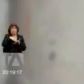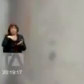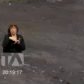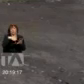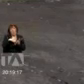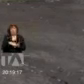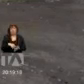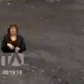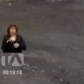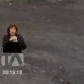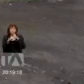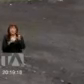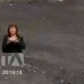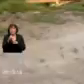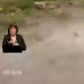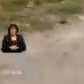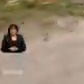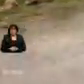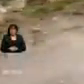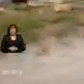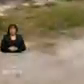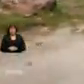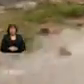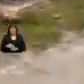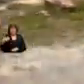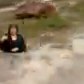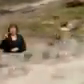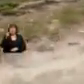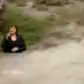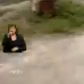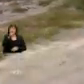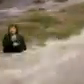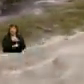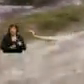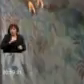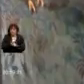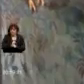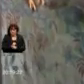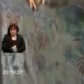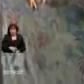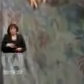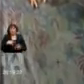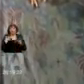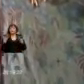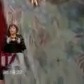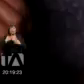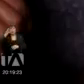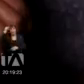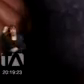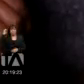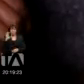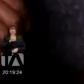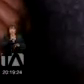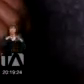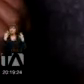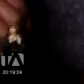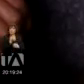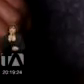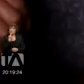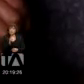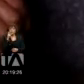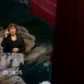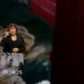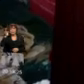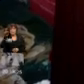de Chimborazo, oriunda de la comunidad Guantún, perteneciente al cantón Guamote, a 3 horas de Riobamba. Las necesidades de su familia y de ella para poder seguir